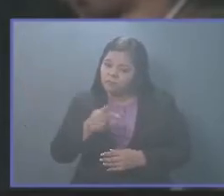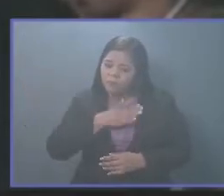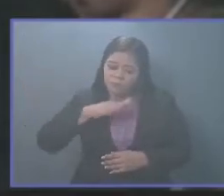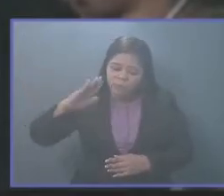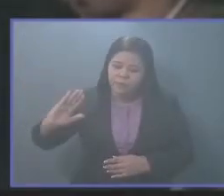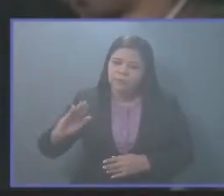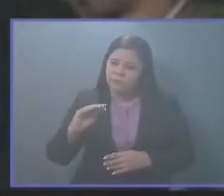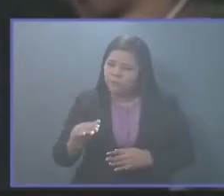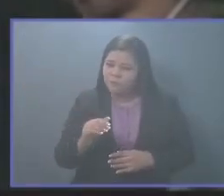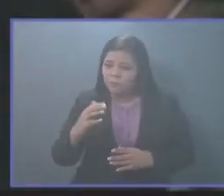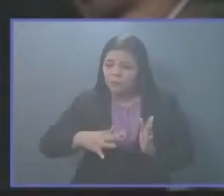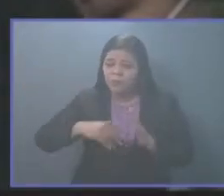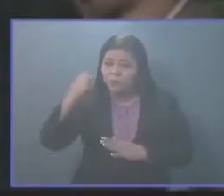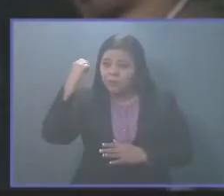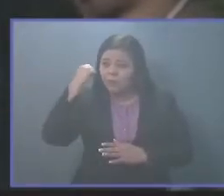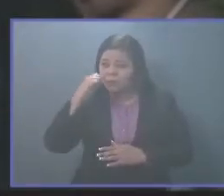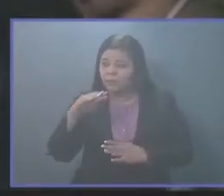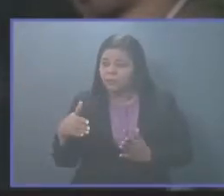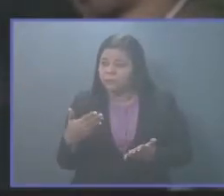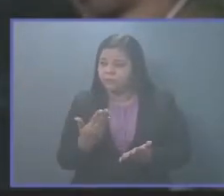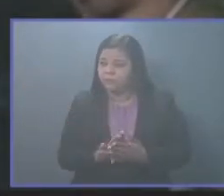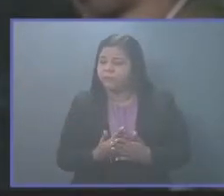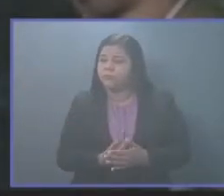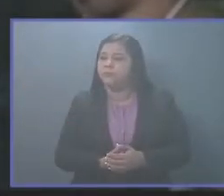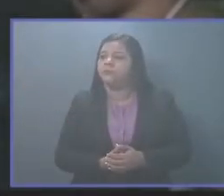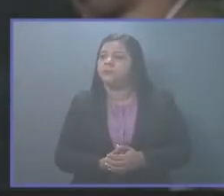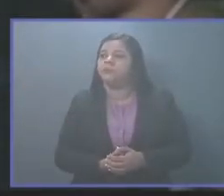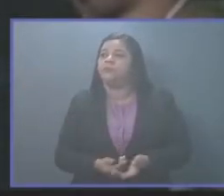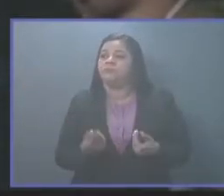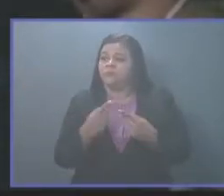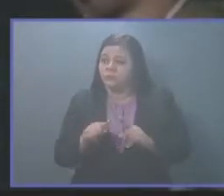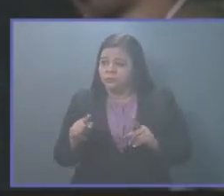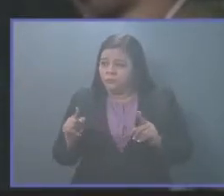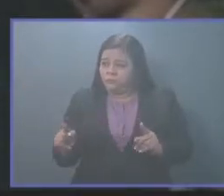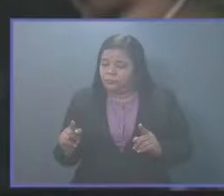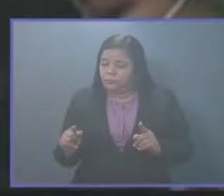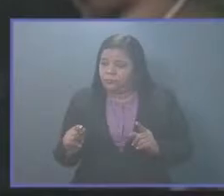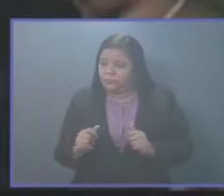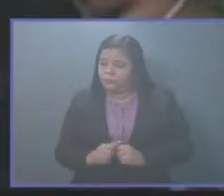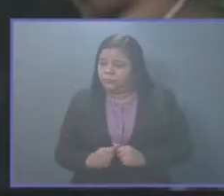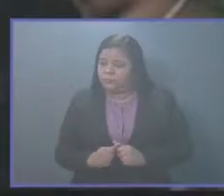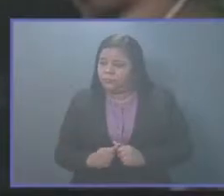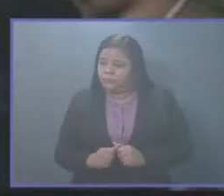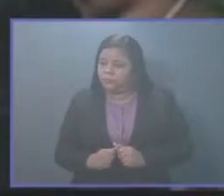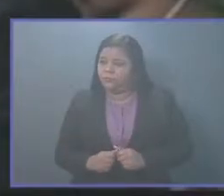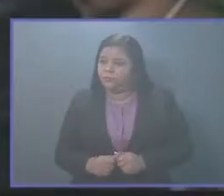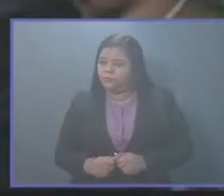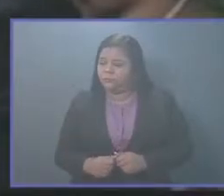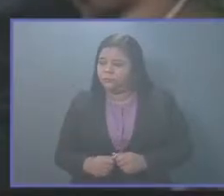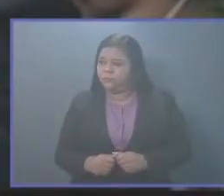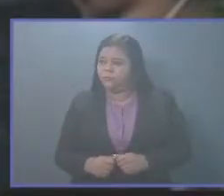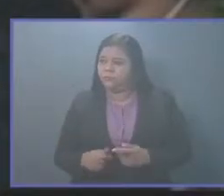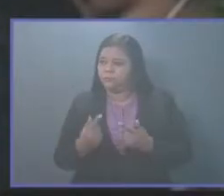tan sensible y tan importante, el gobierno no lo cumplió. Hoy queda aquí de manifiesto.